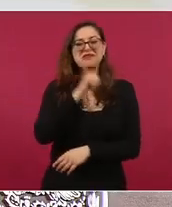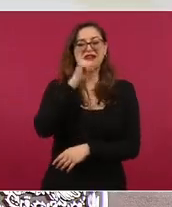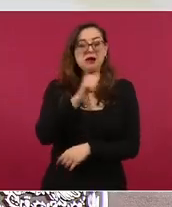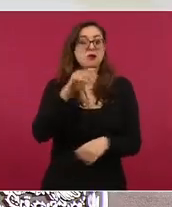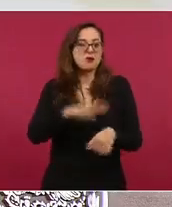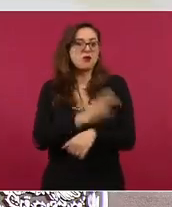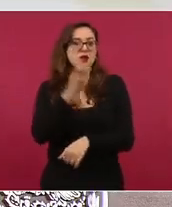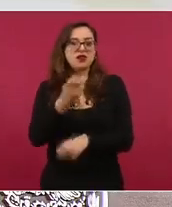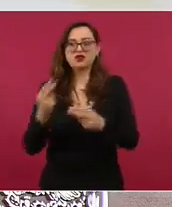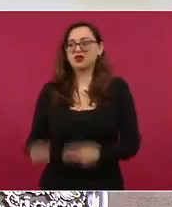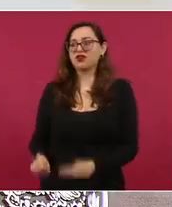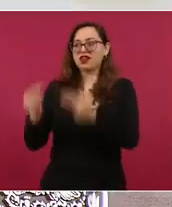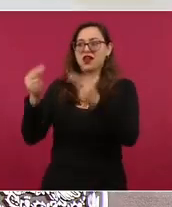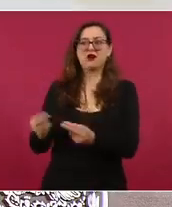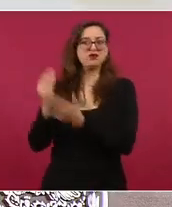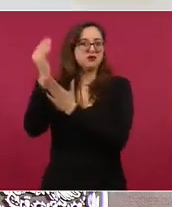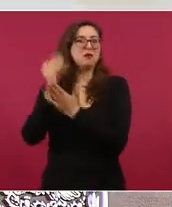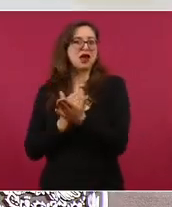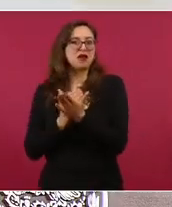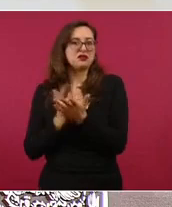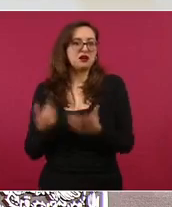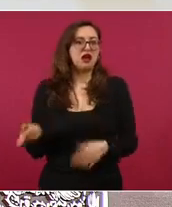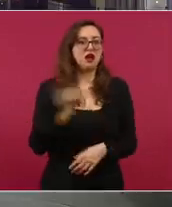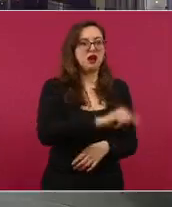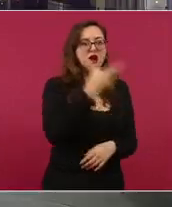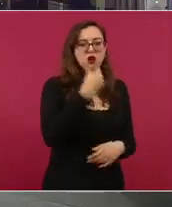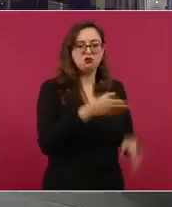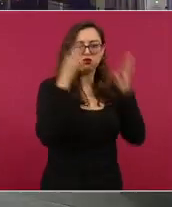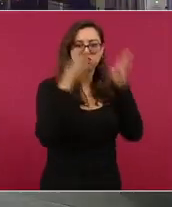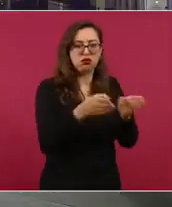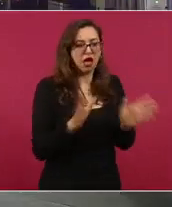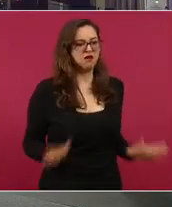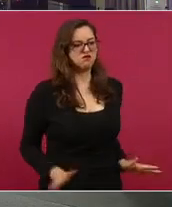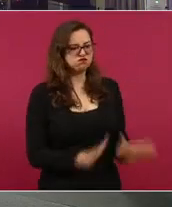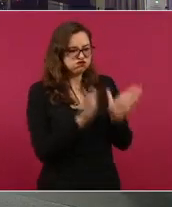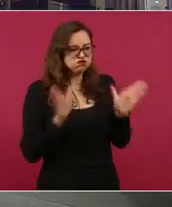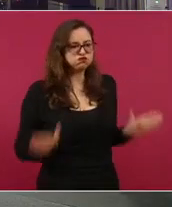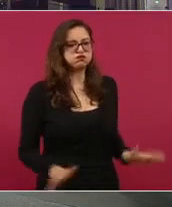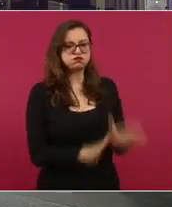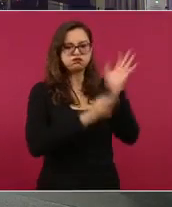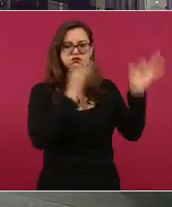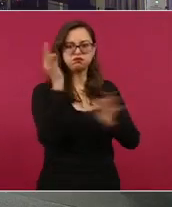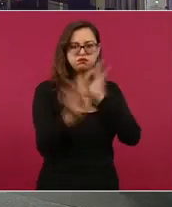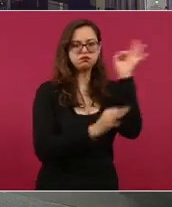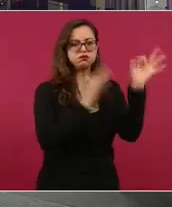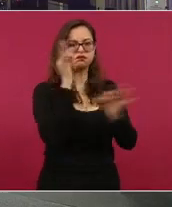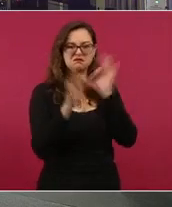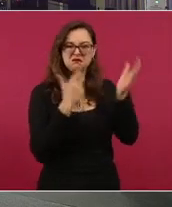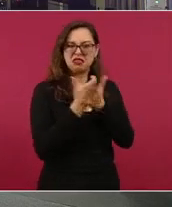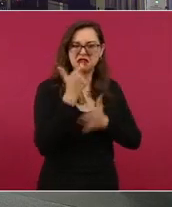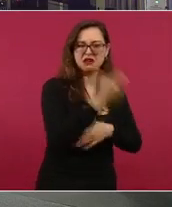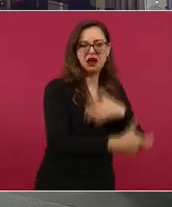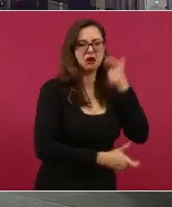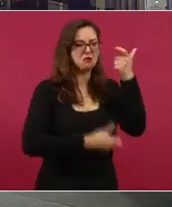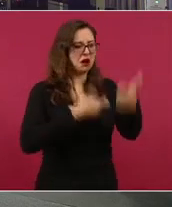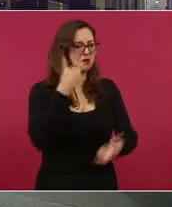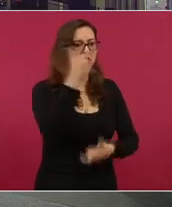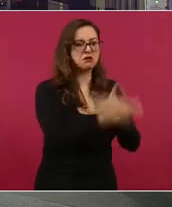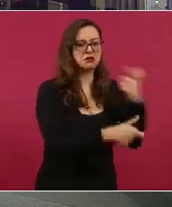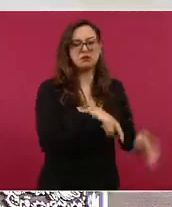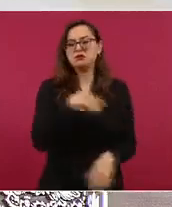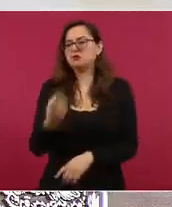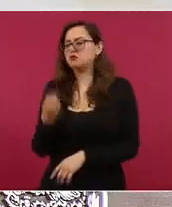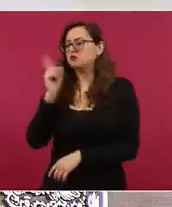una desigualdad que hay en el fútbol entre los hombres y las mujeres. Ahí puse dos contratos que tienen ejemplos